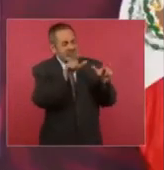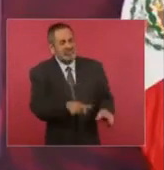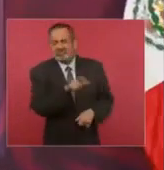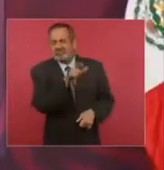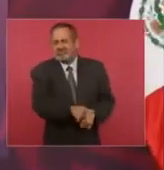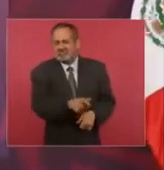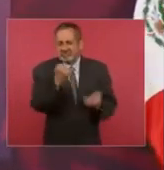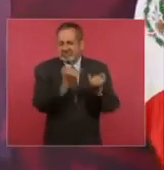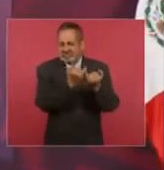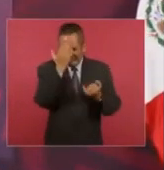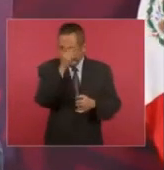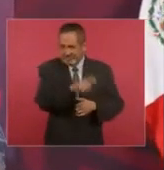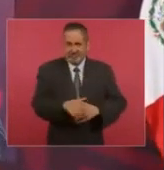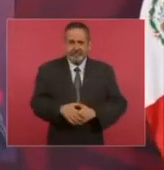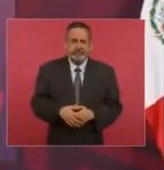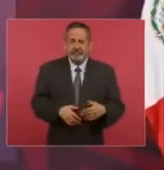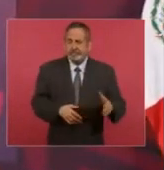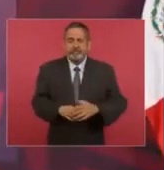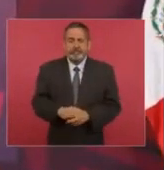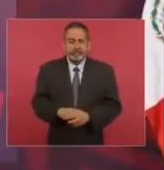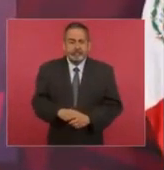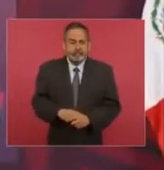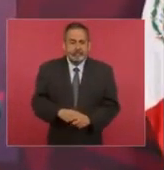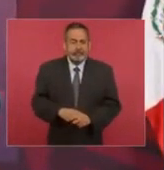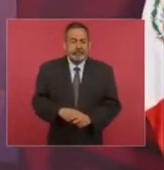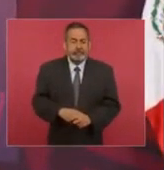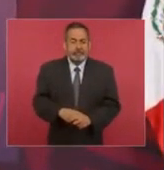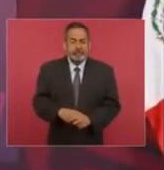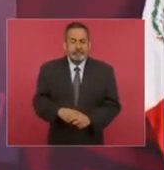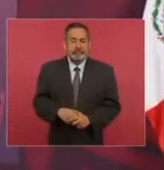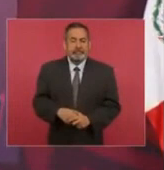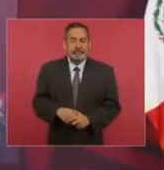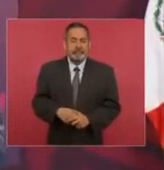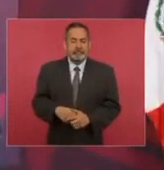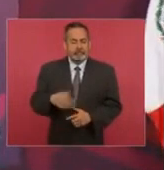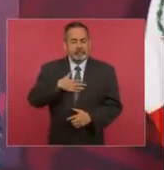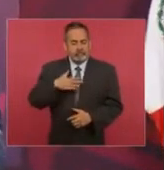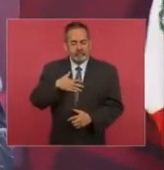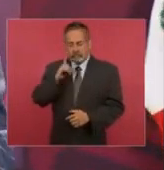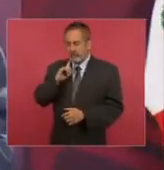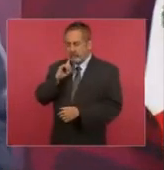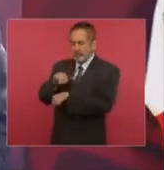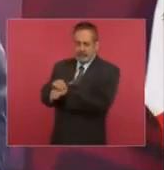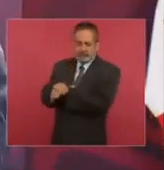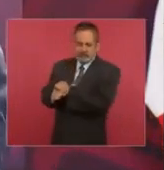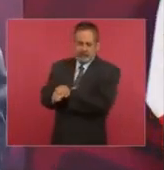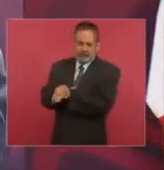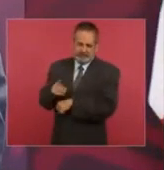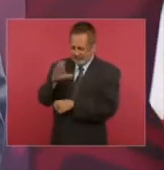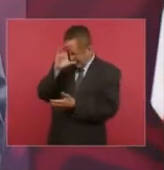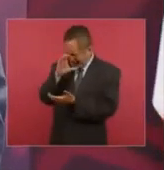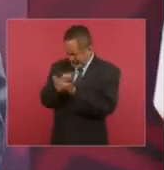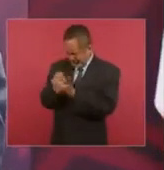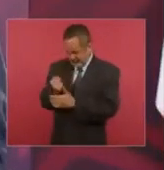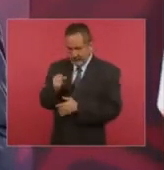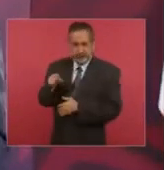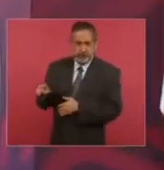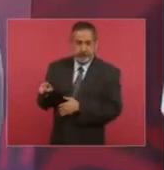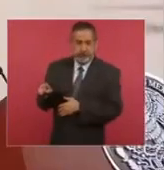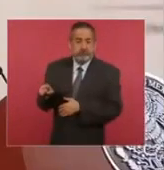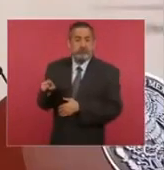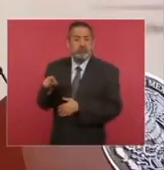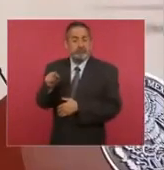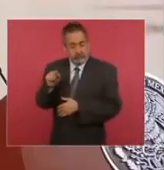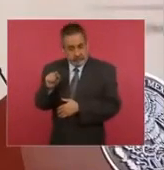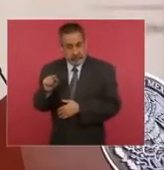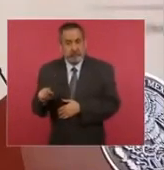tengo una amiga este católica católica católica y pero